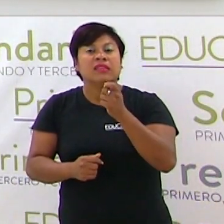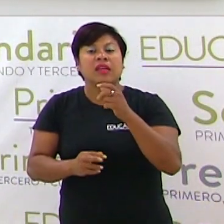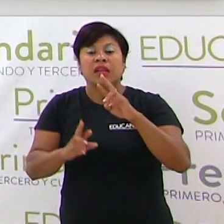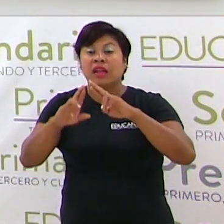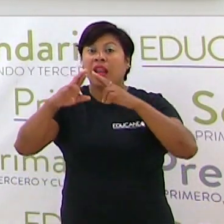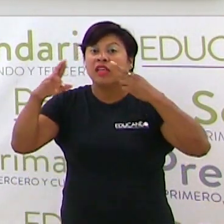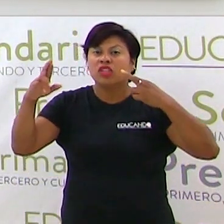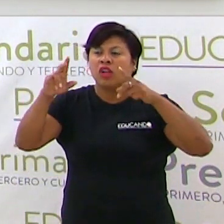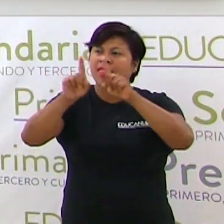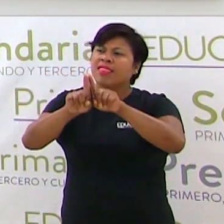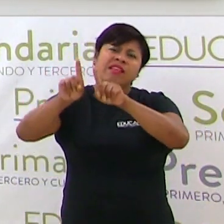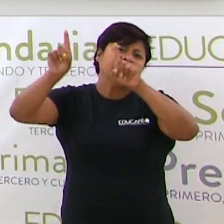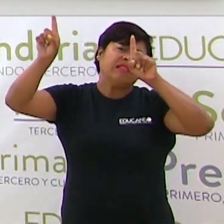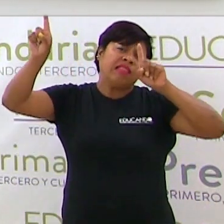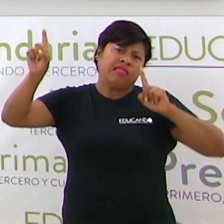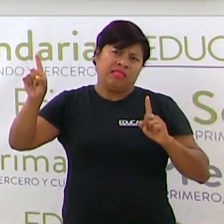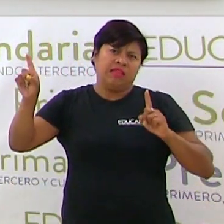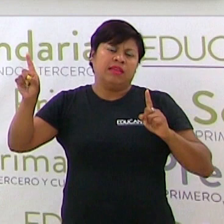distante,